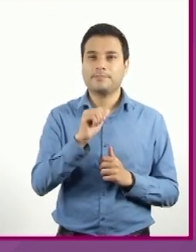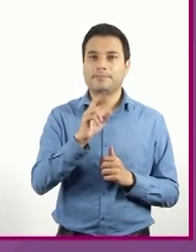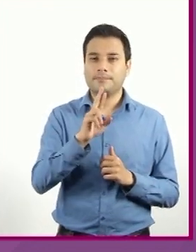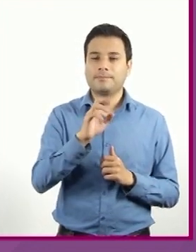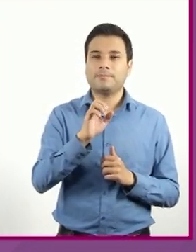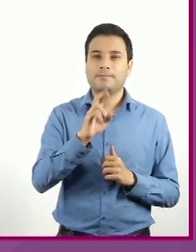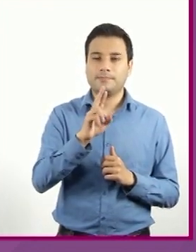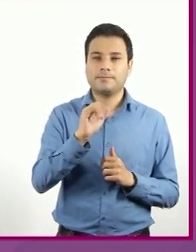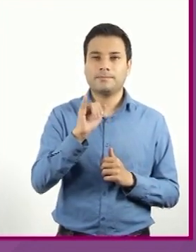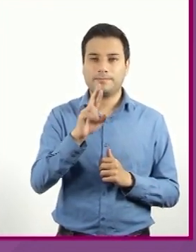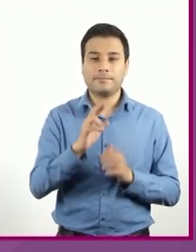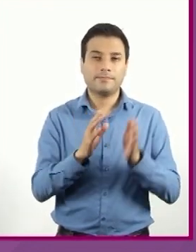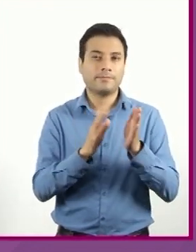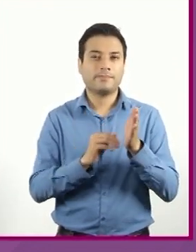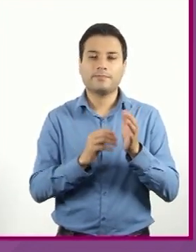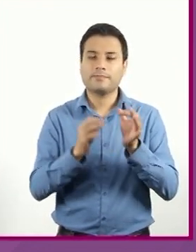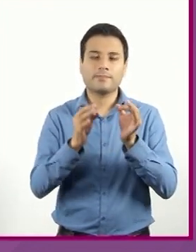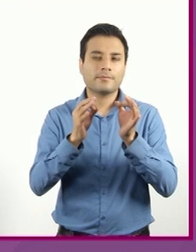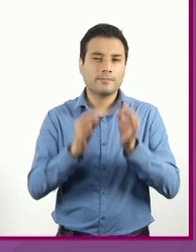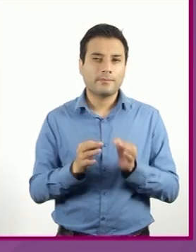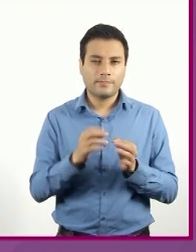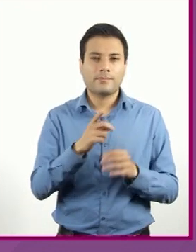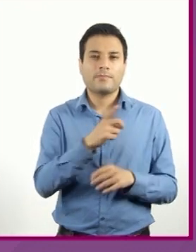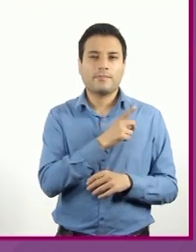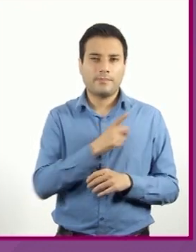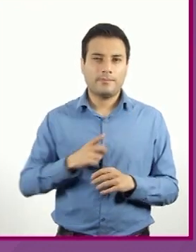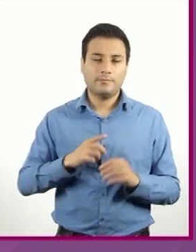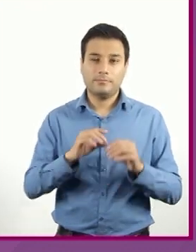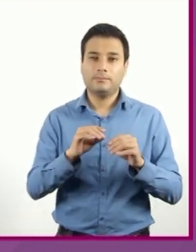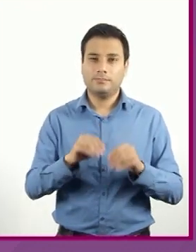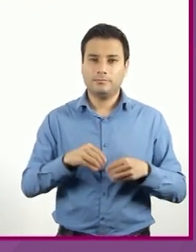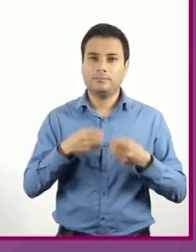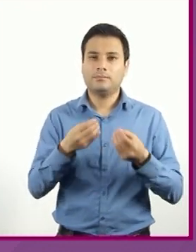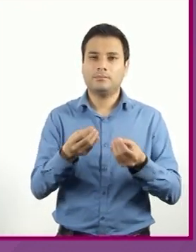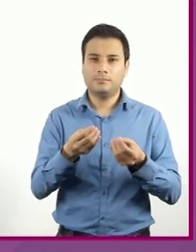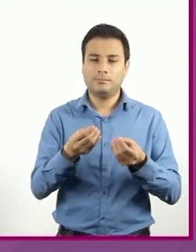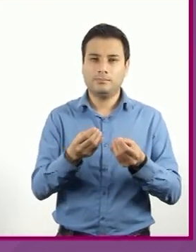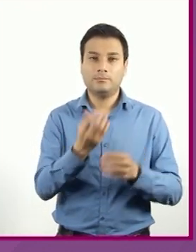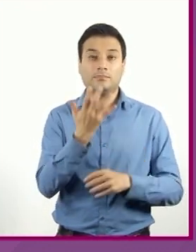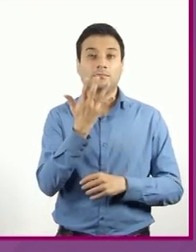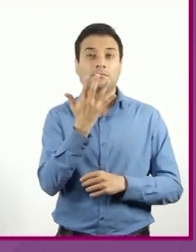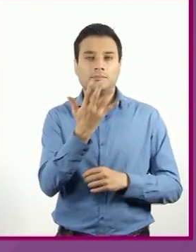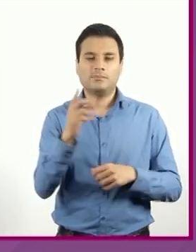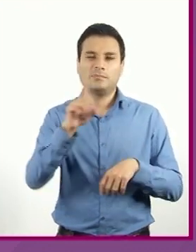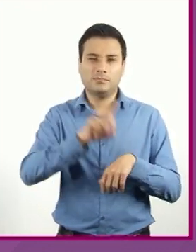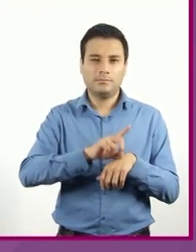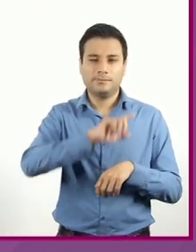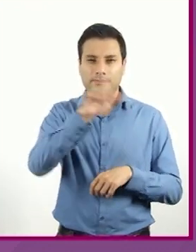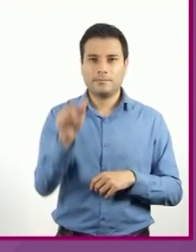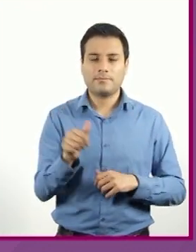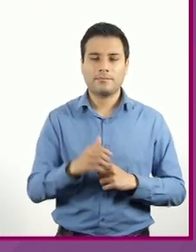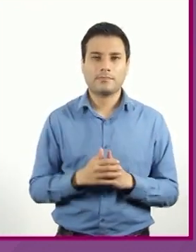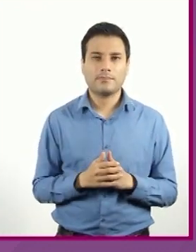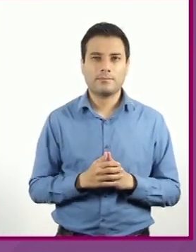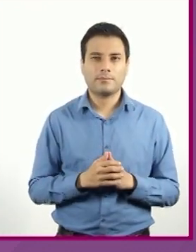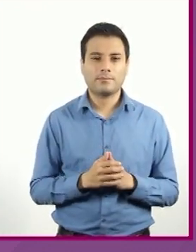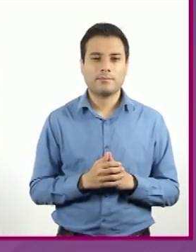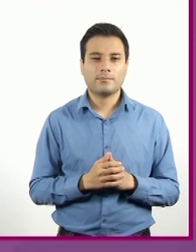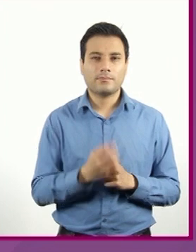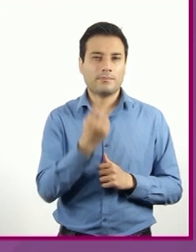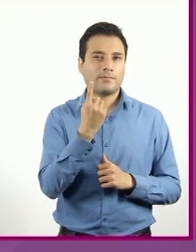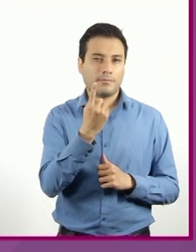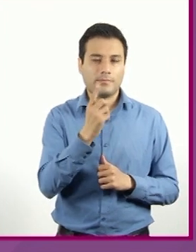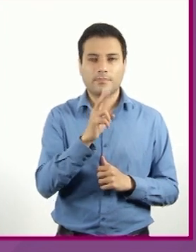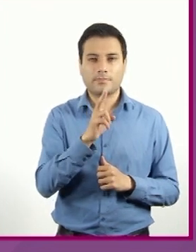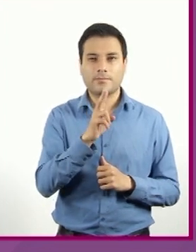Los documentos originales serán devueltos en 5 días hábiles. 1.